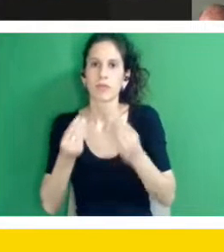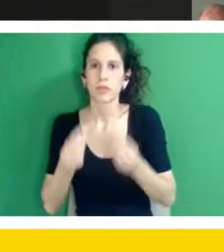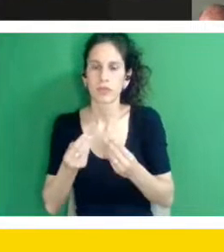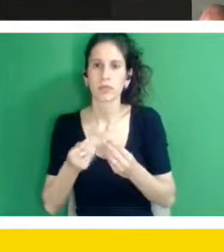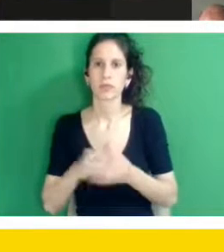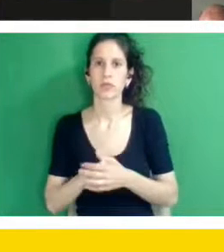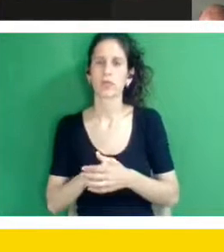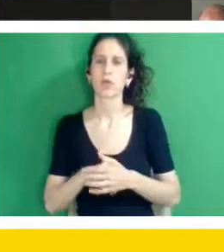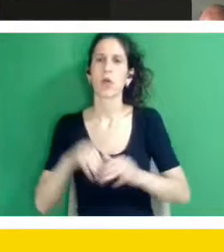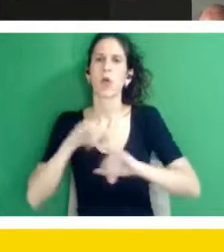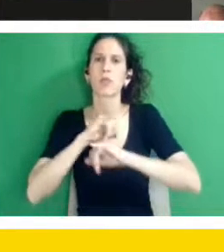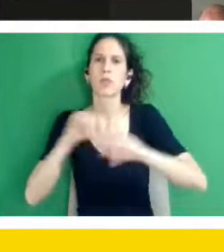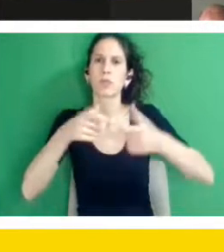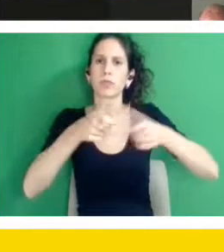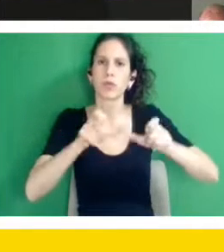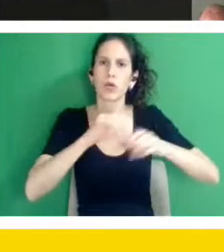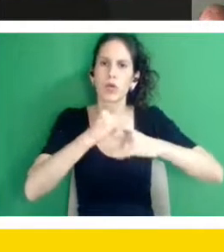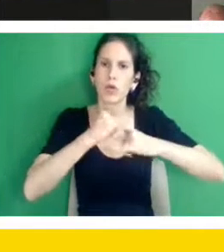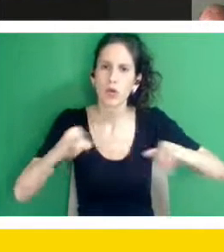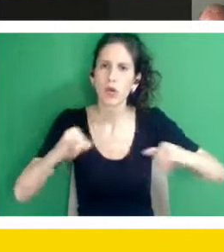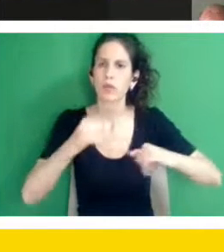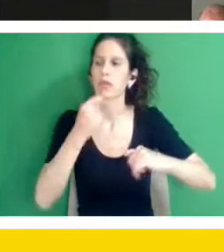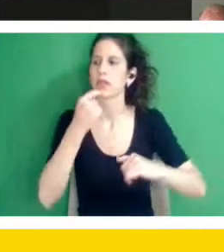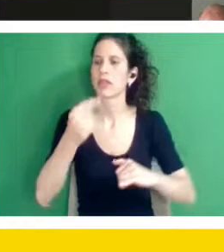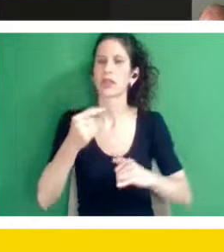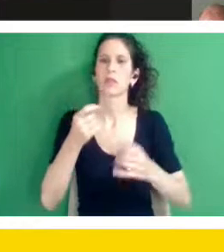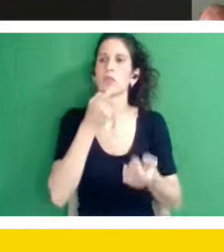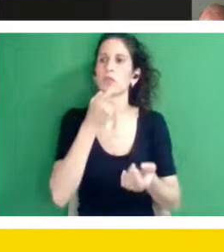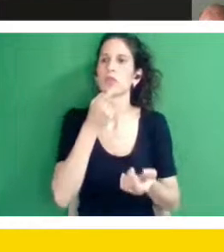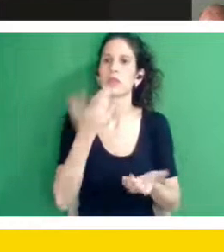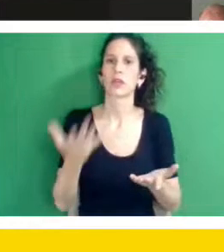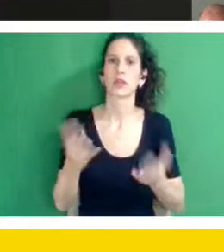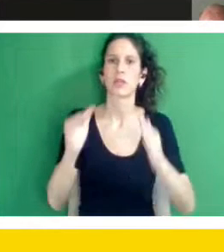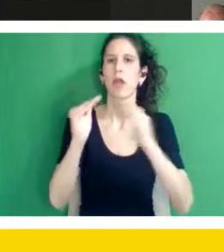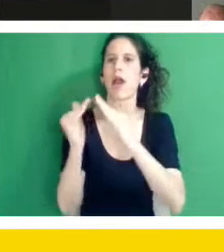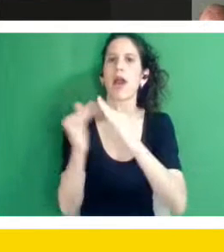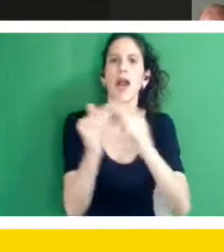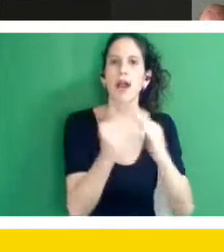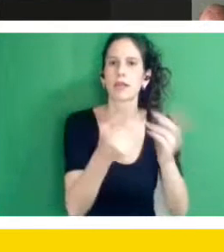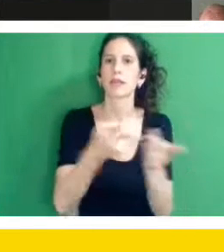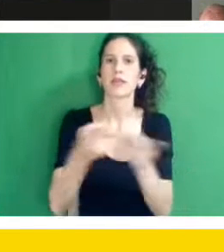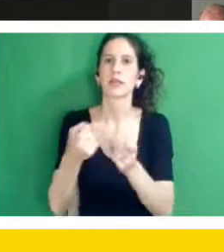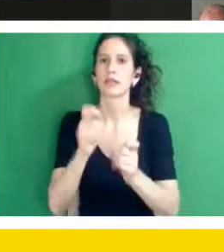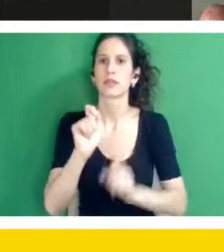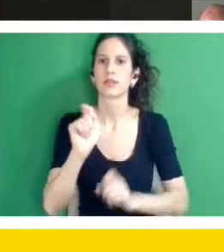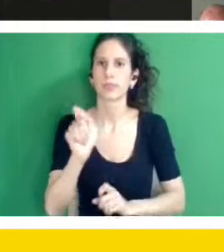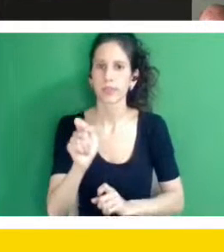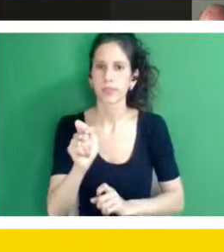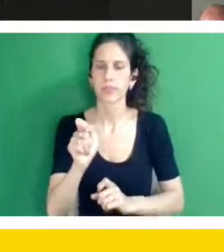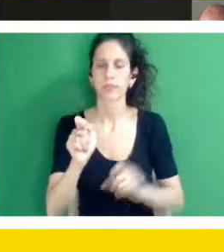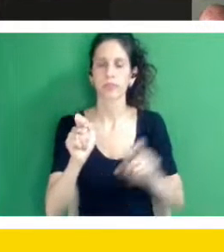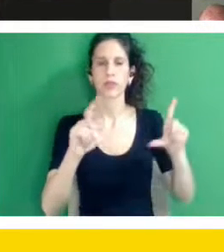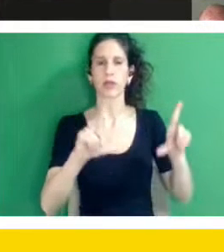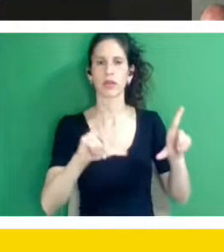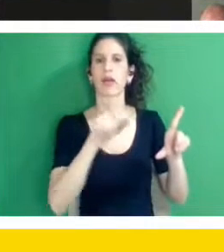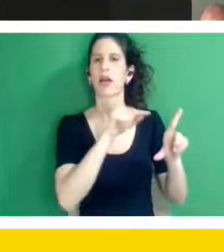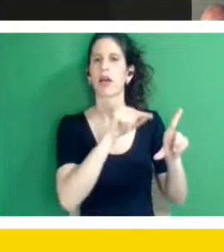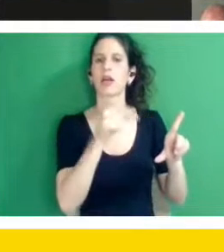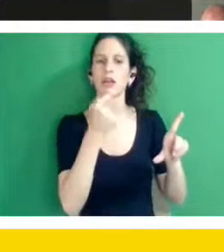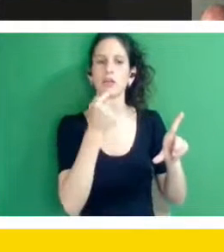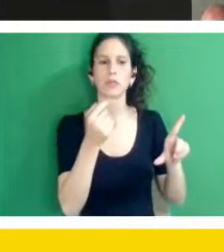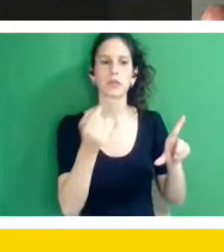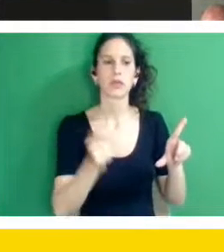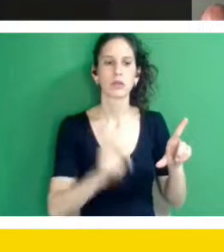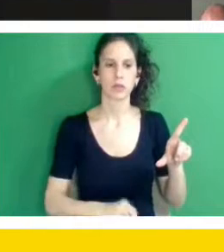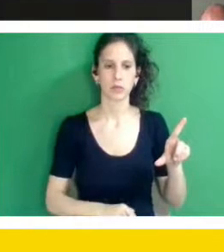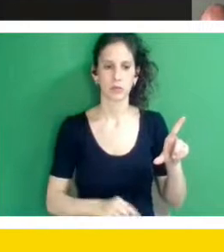el Sistema de Focalización de Hogares, que administra la información del Padrón General de Hogares, donde se registra la